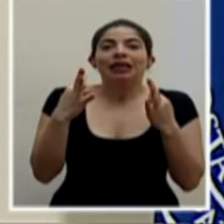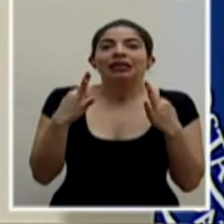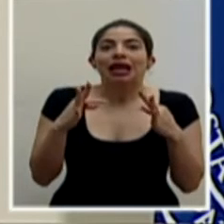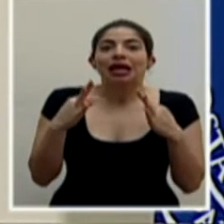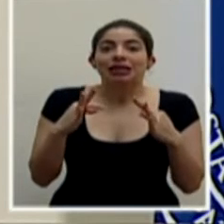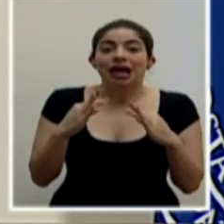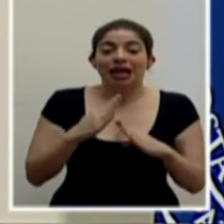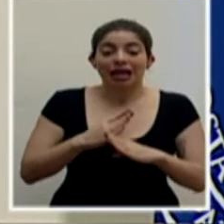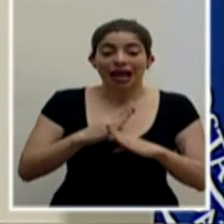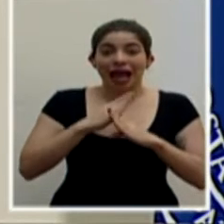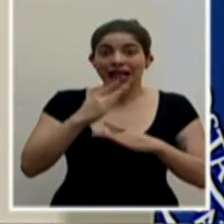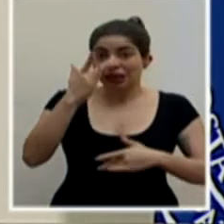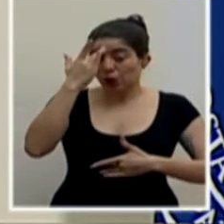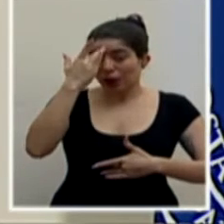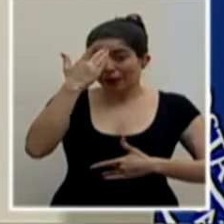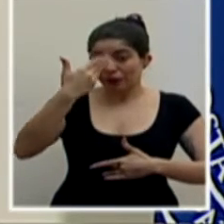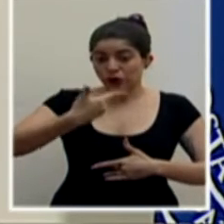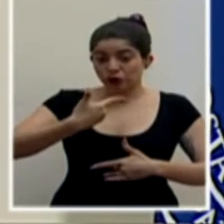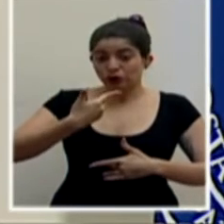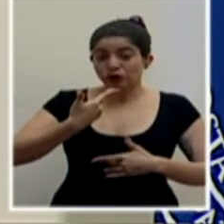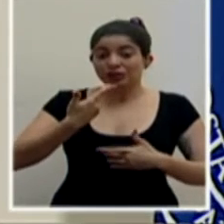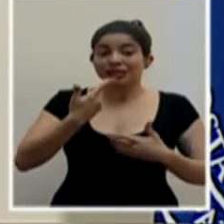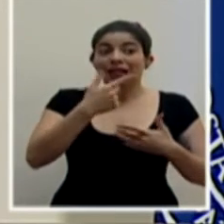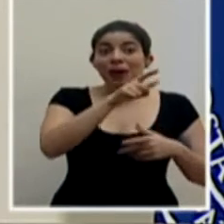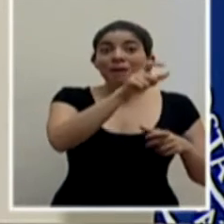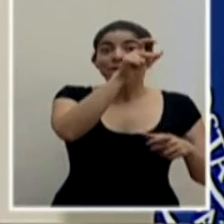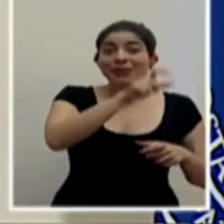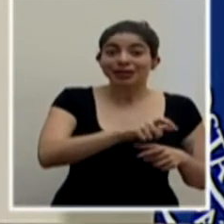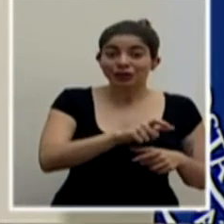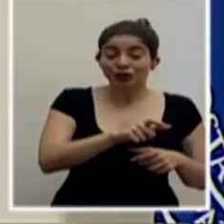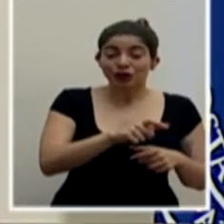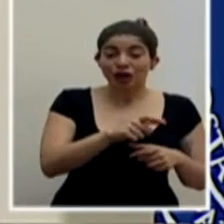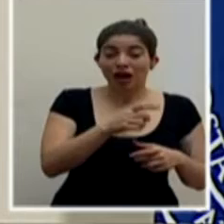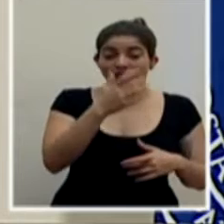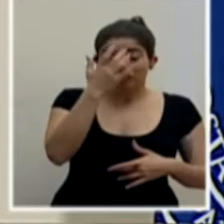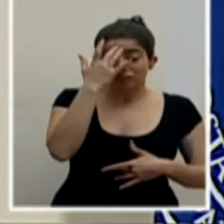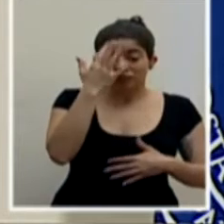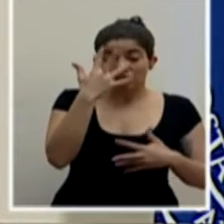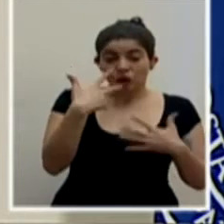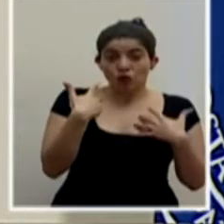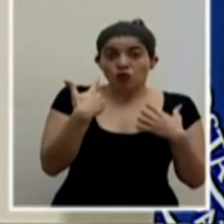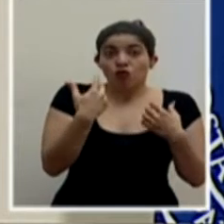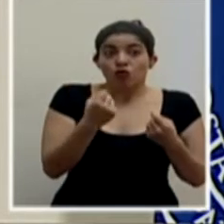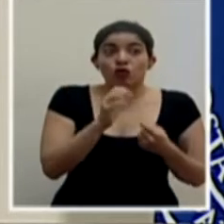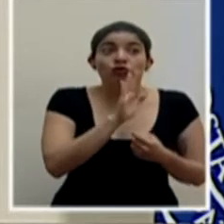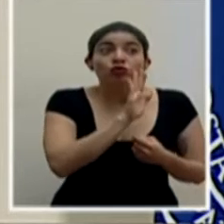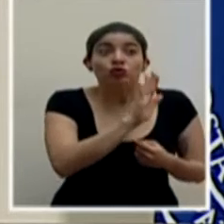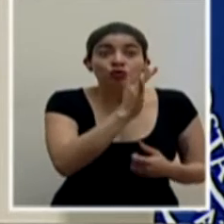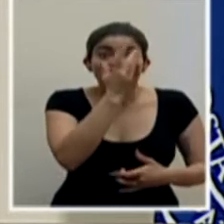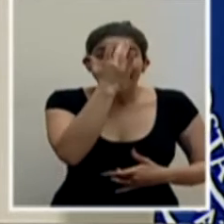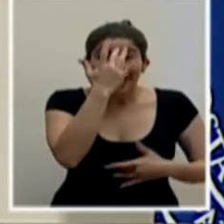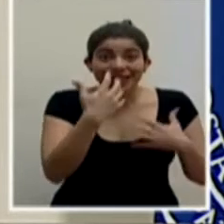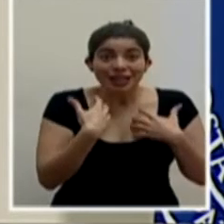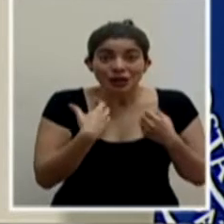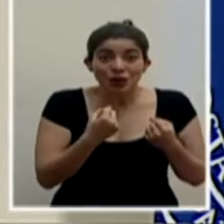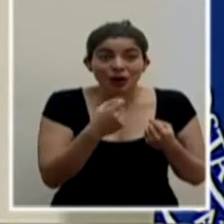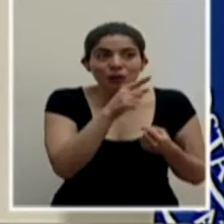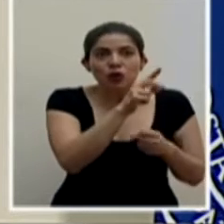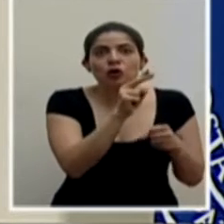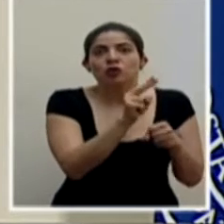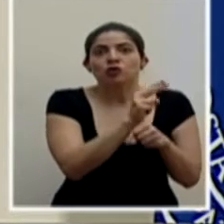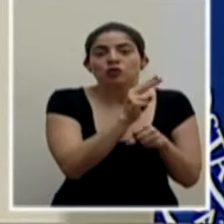los anticuerpos que curaron eventualmente a un paciente, ojalá sirvan